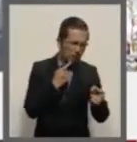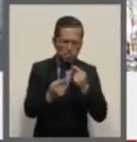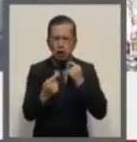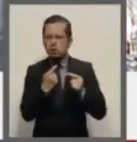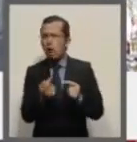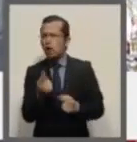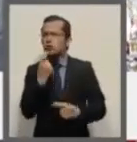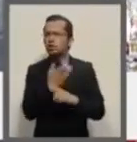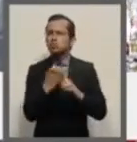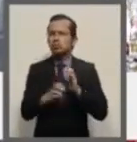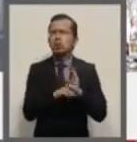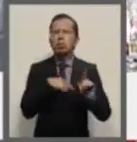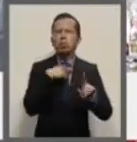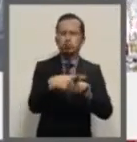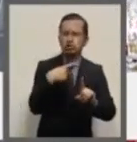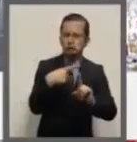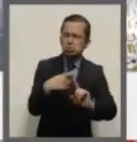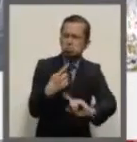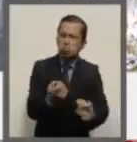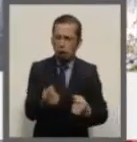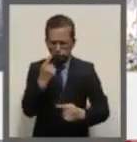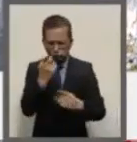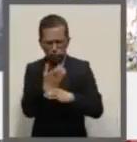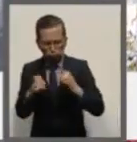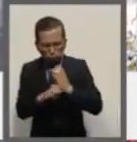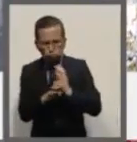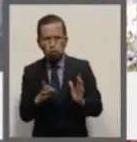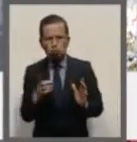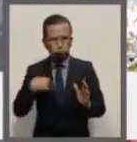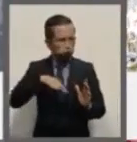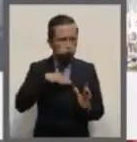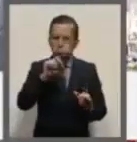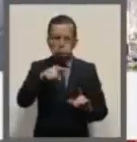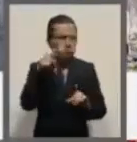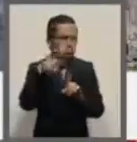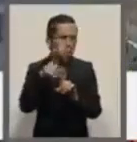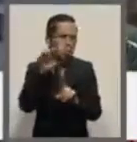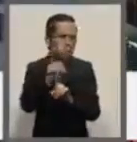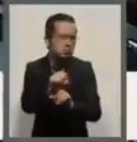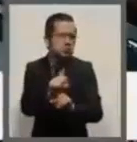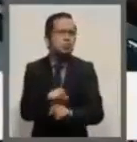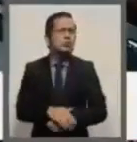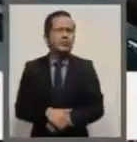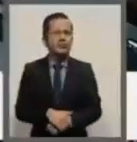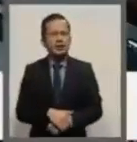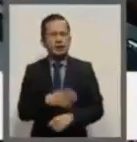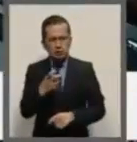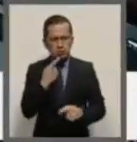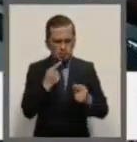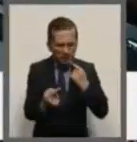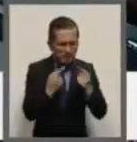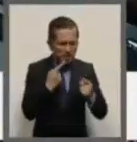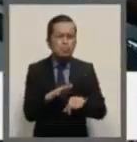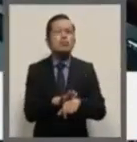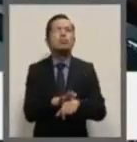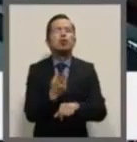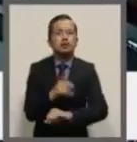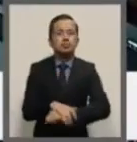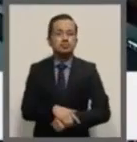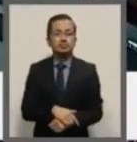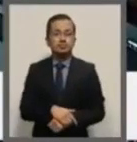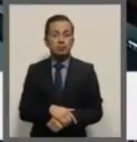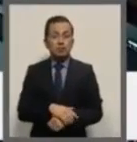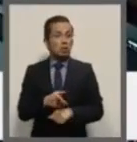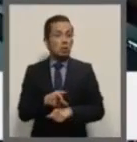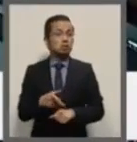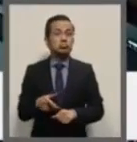debe congratularnos. Estos debates se originan porque todos aquí piensan que al presidente